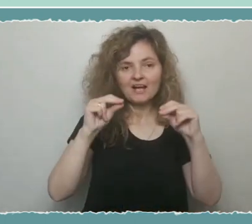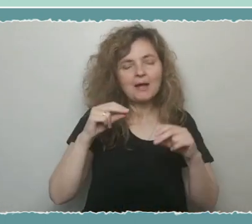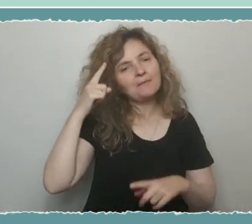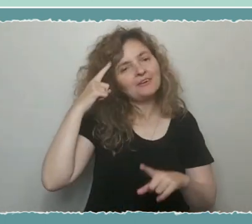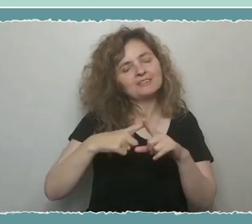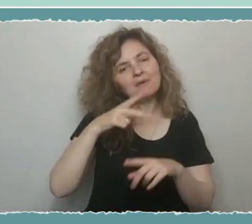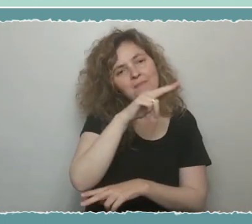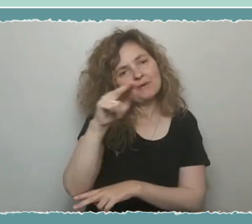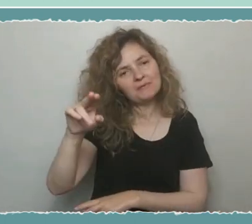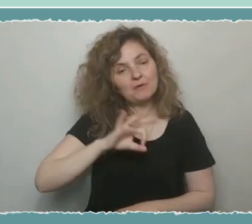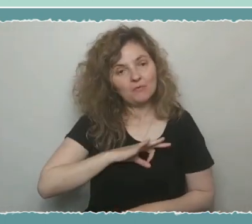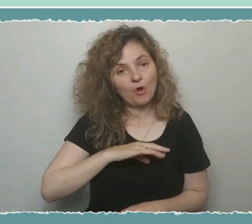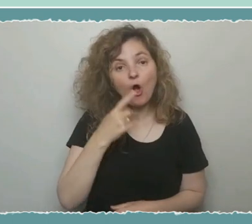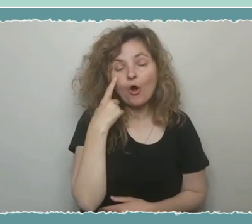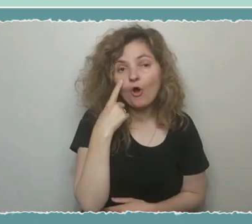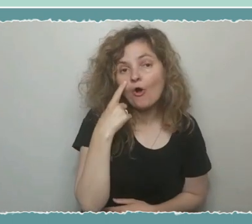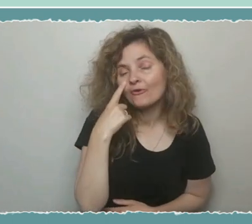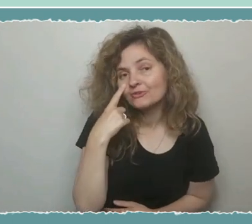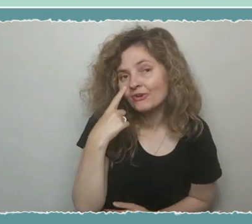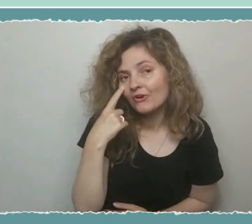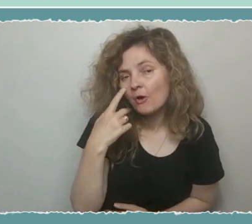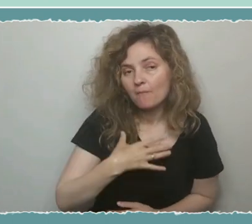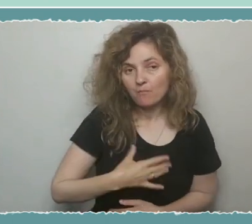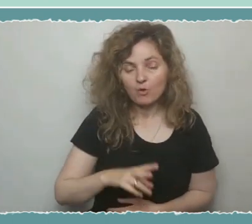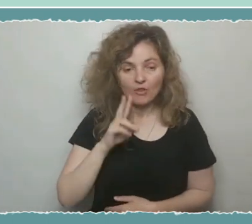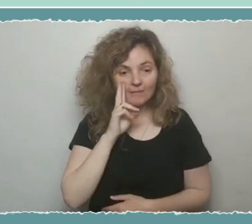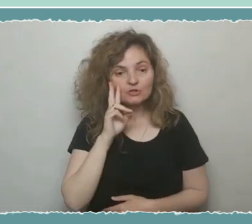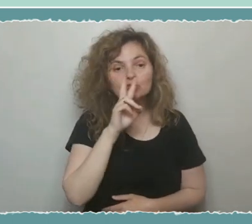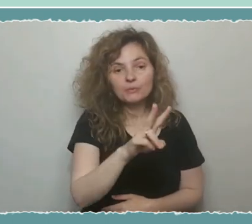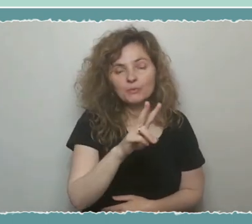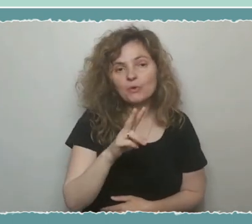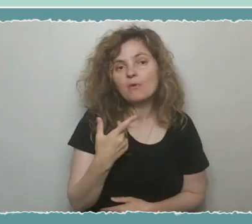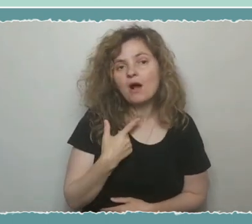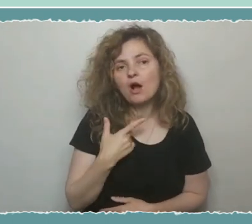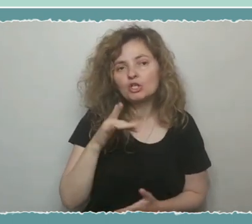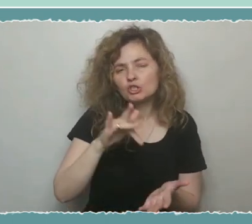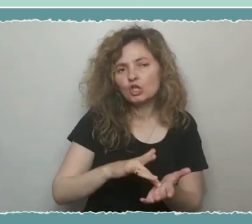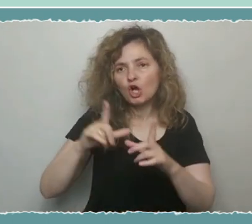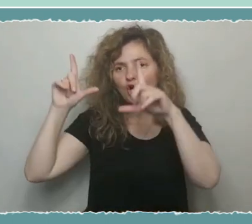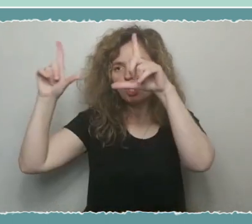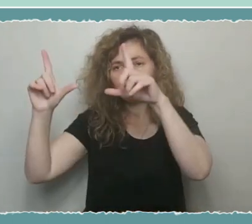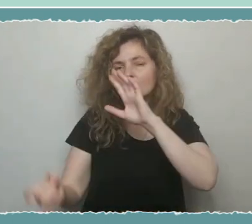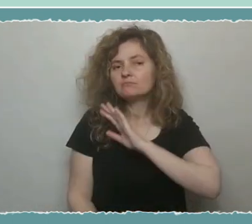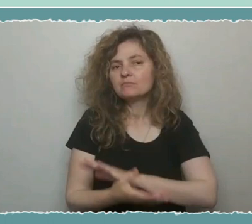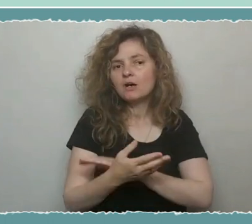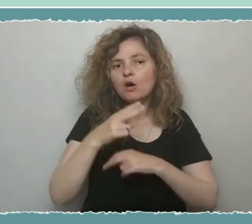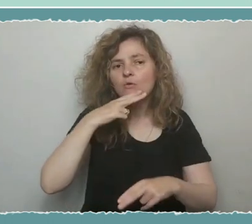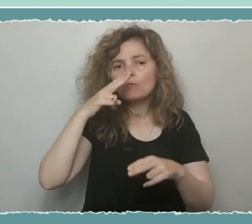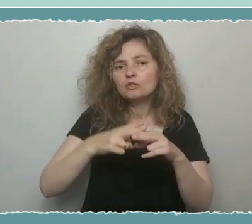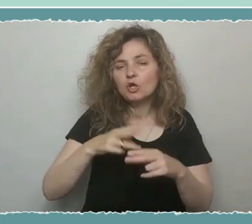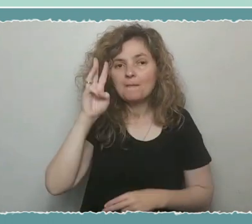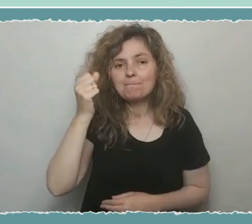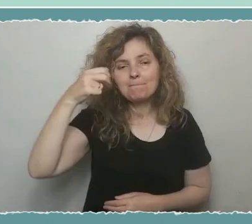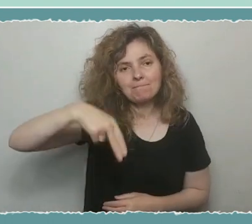este conto para o Museo de Pontevedra. Na cal, ollo, unha cousa que podemos ver é fixarnos ben nunha obra de Castelao